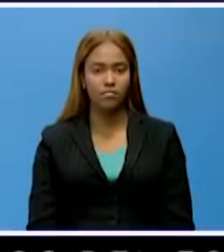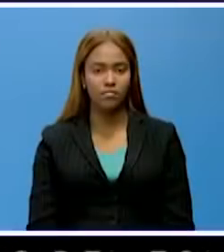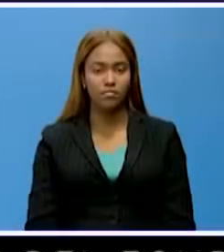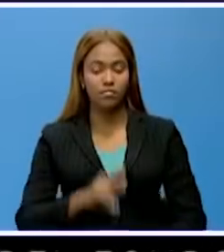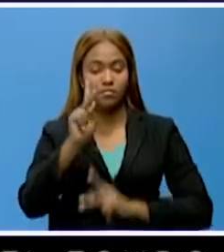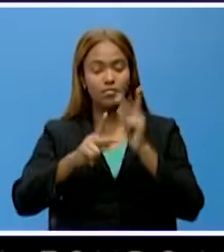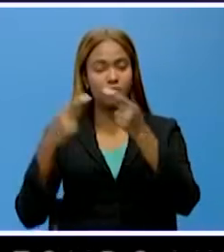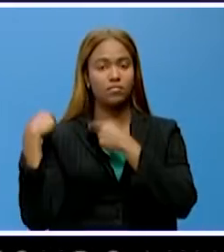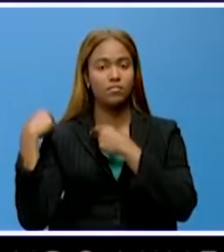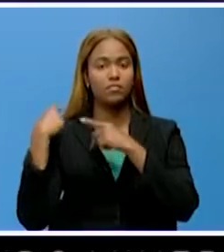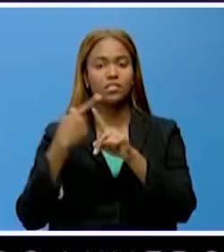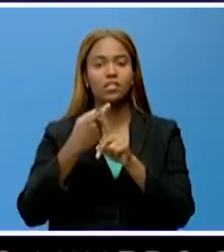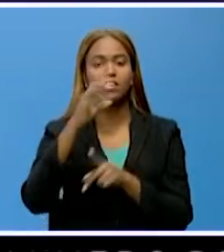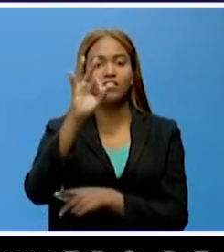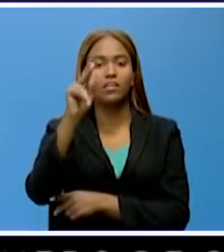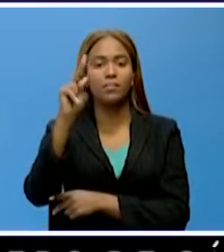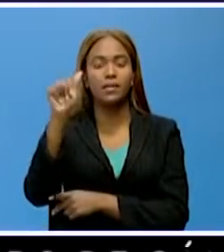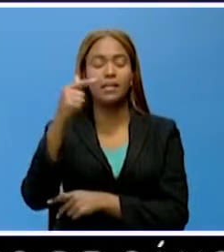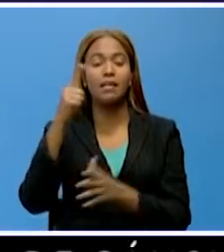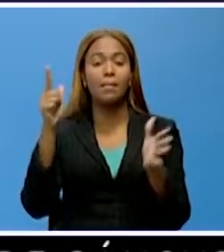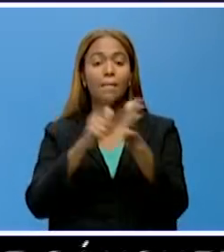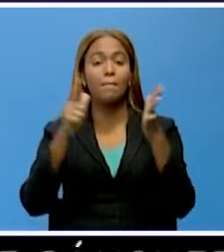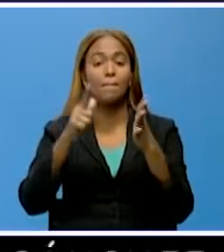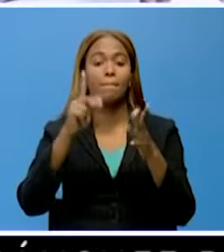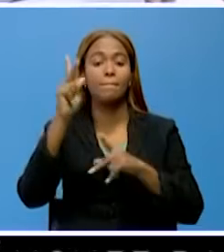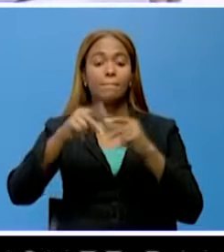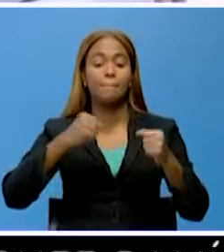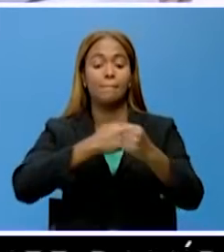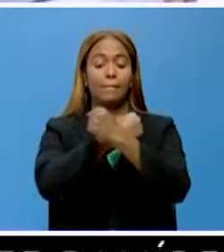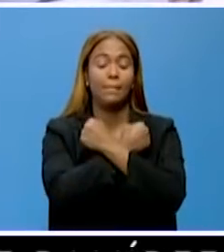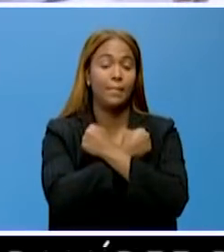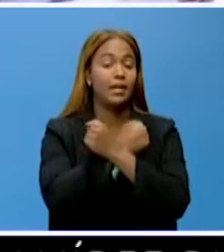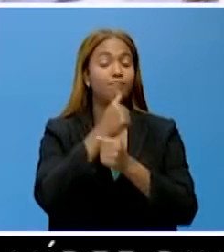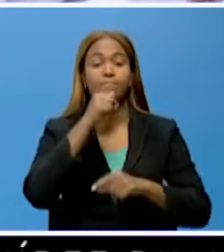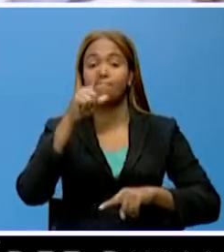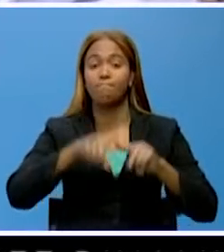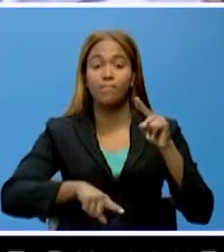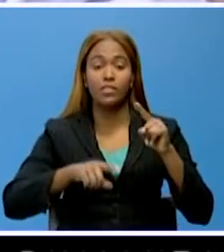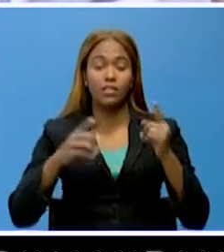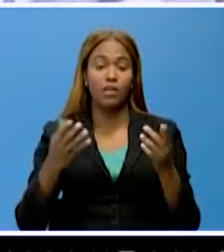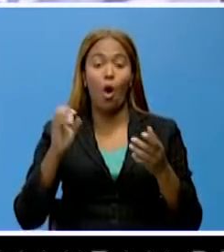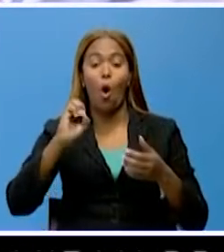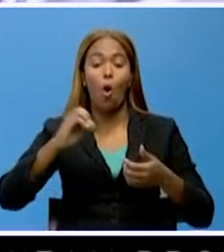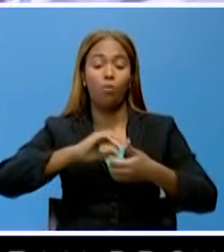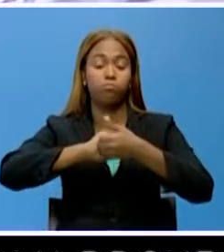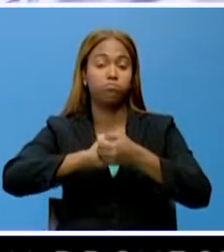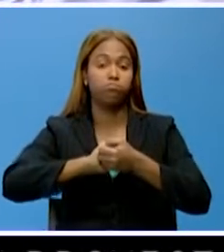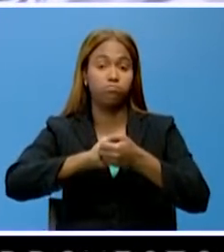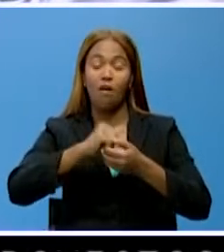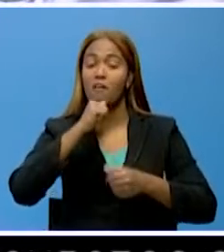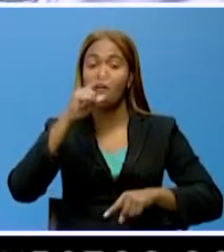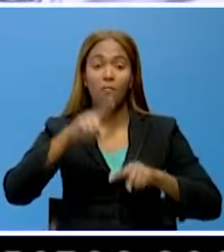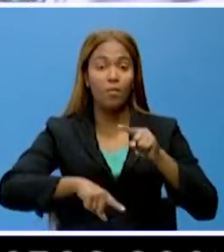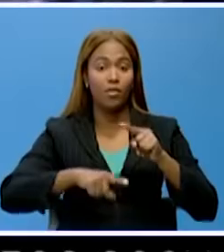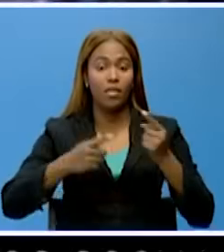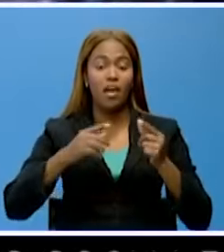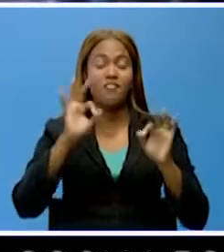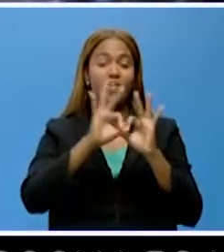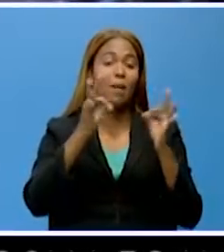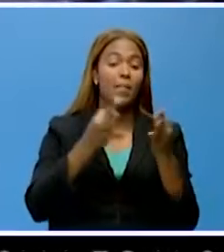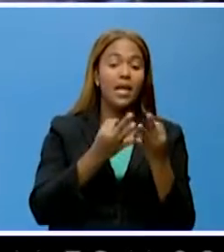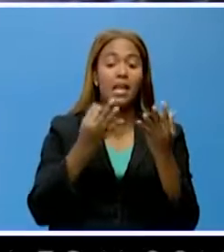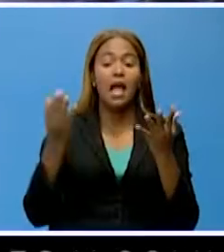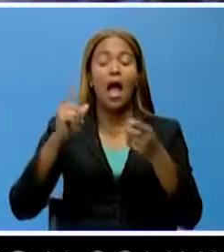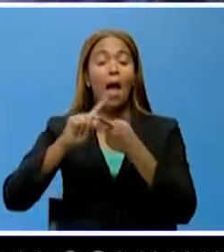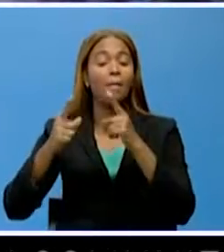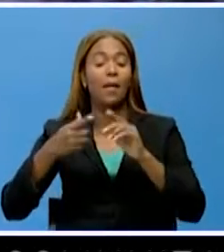Las autoridades de Filipinas han prohibido las muestras de afecto en público como abrazos o apretones de manos, aún entre convivientes y familiares,